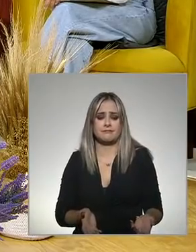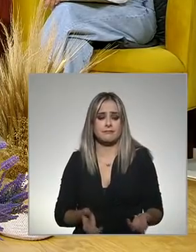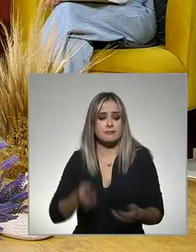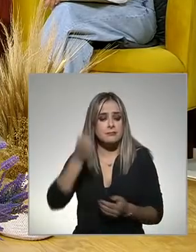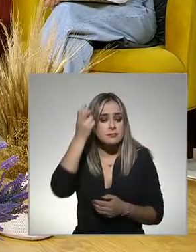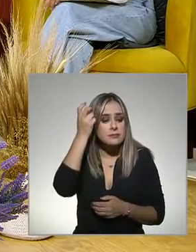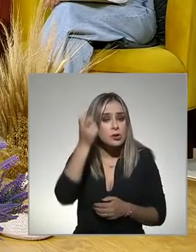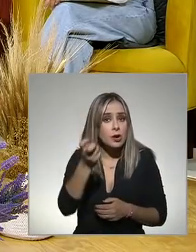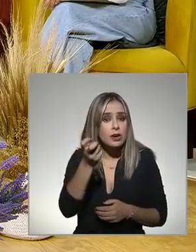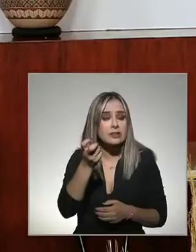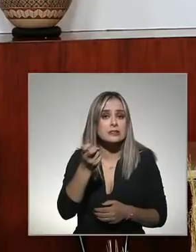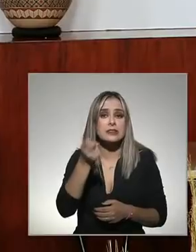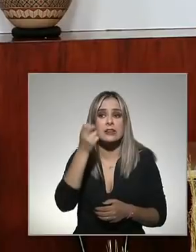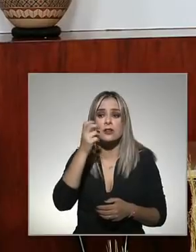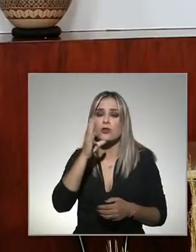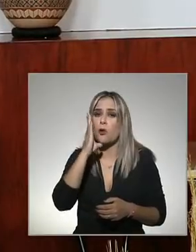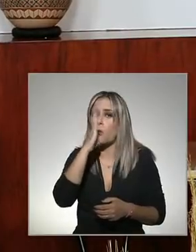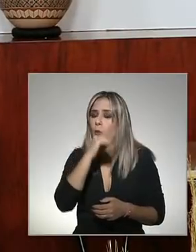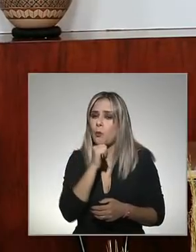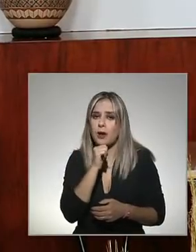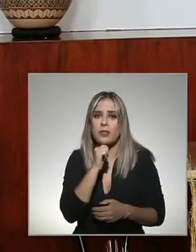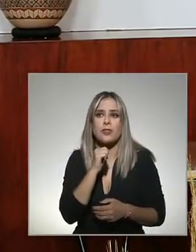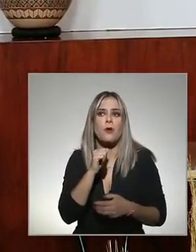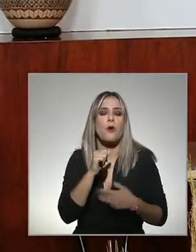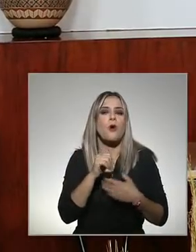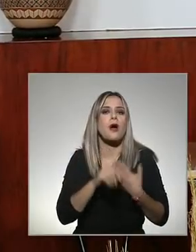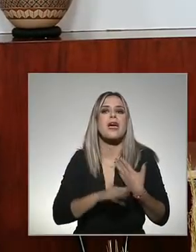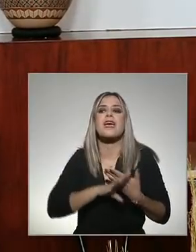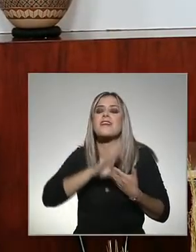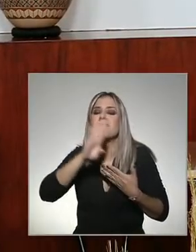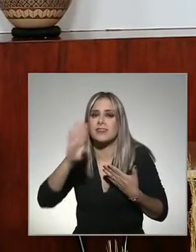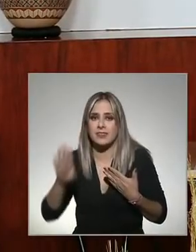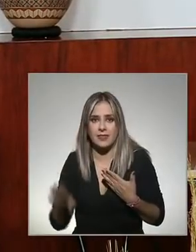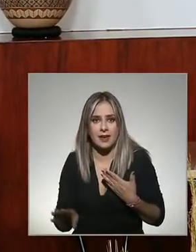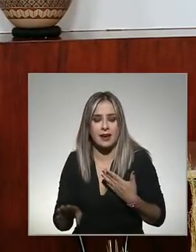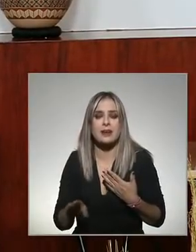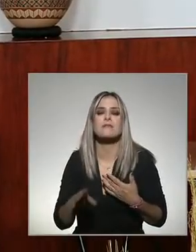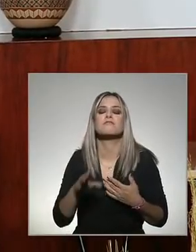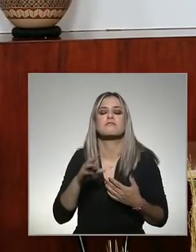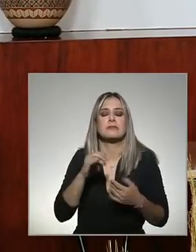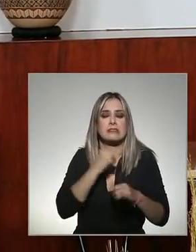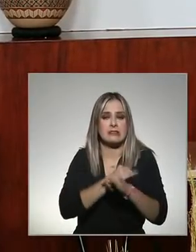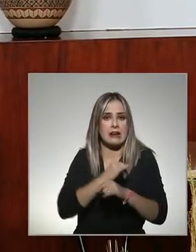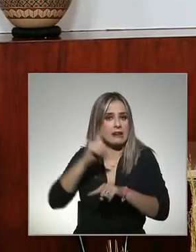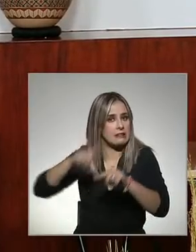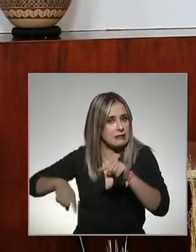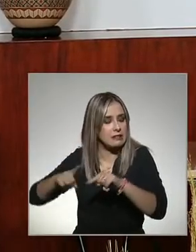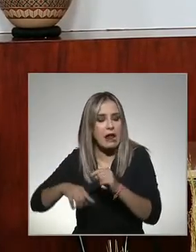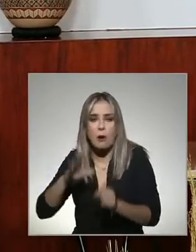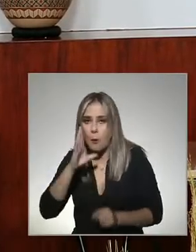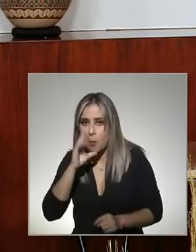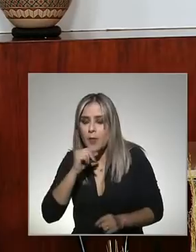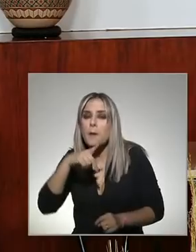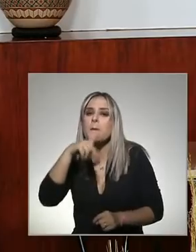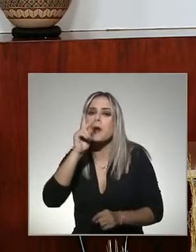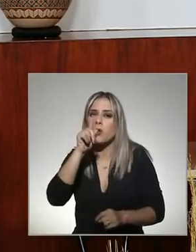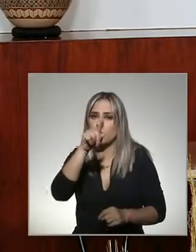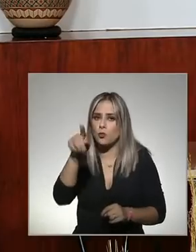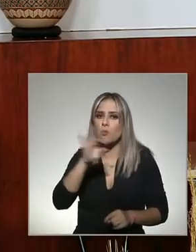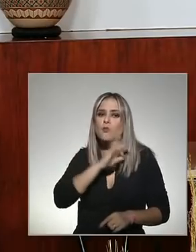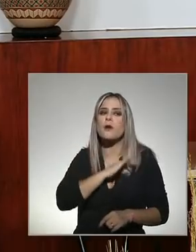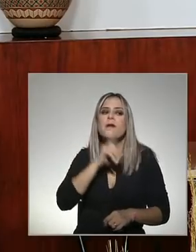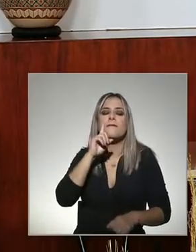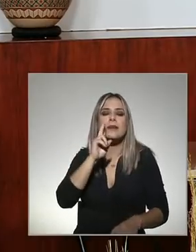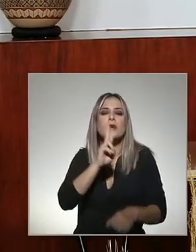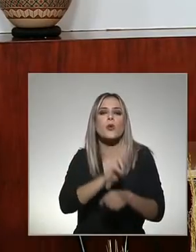son aspectos inevitables, son aspectos que tenemos que aprender a lidiar con ellos. Y sí tenemos que cuidar mucho estos aspectos. Respondiendo